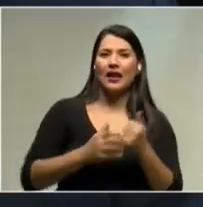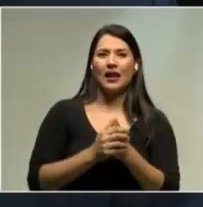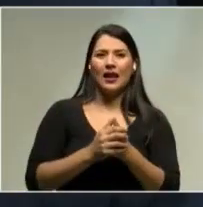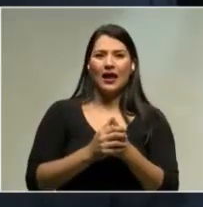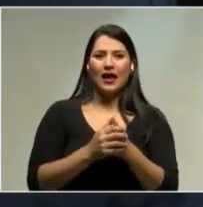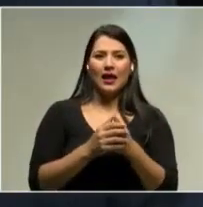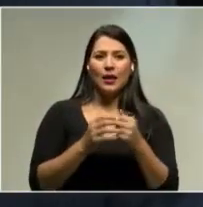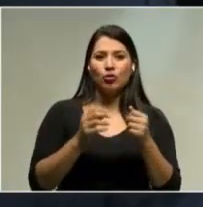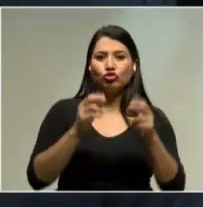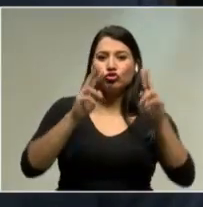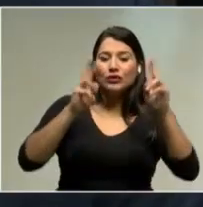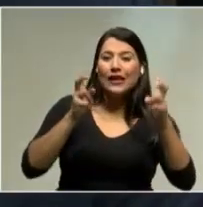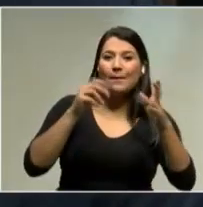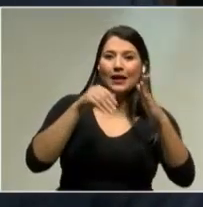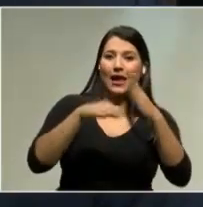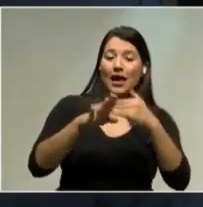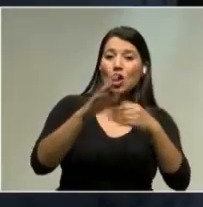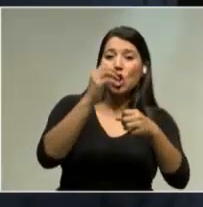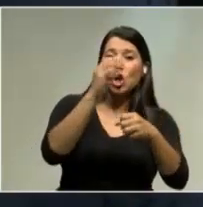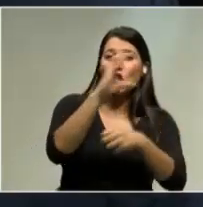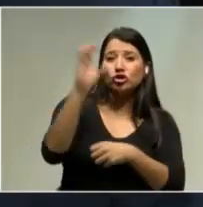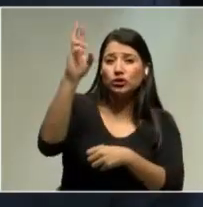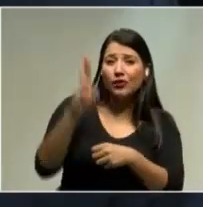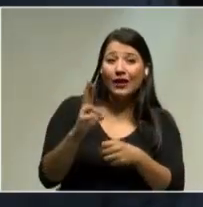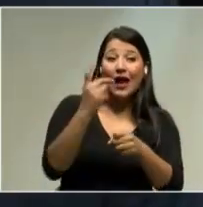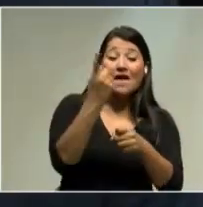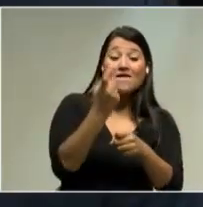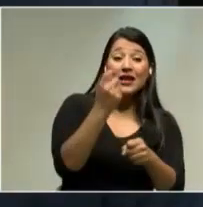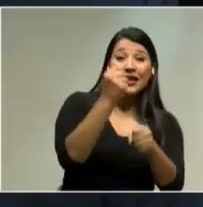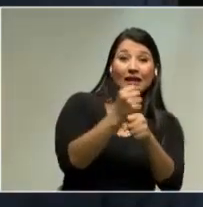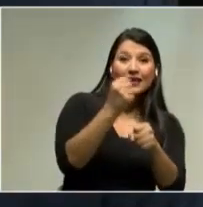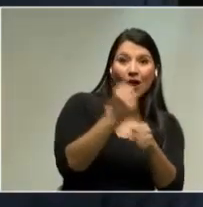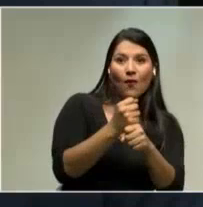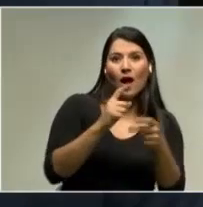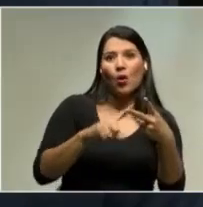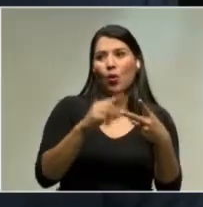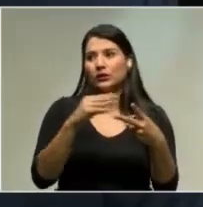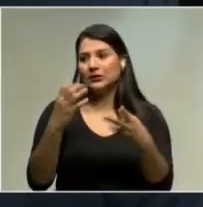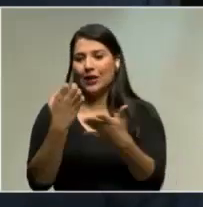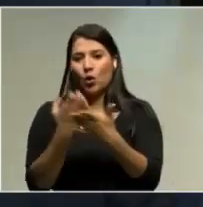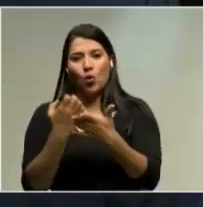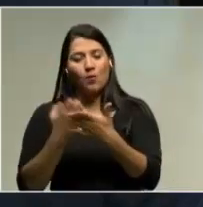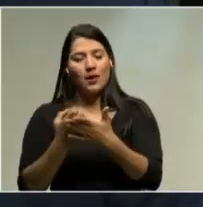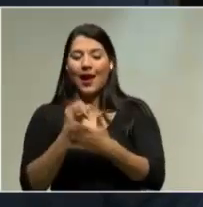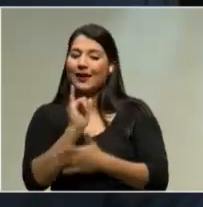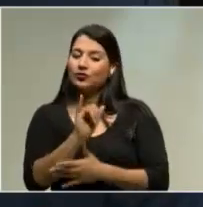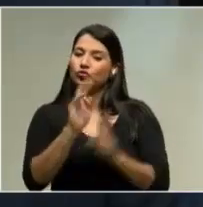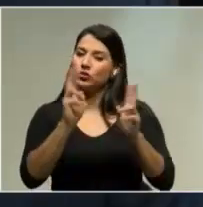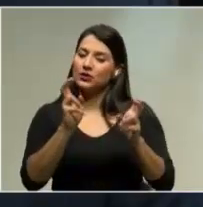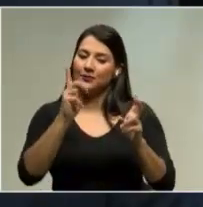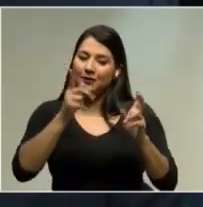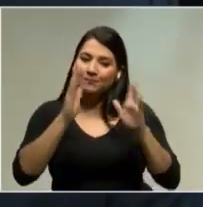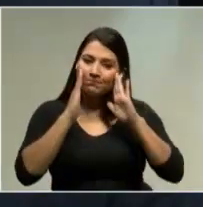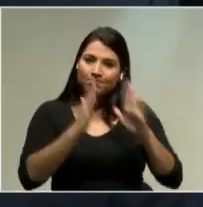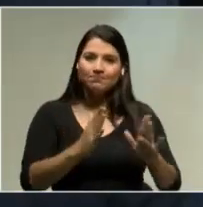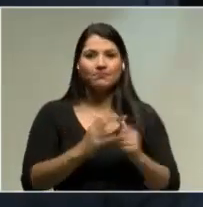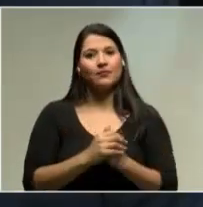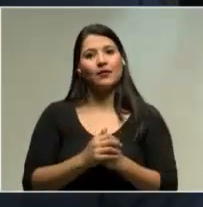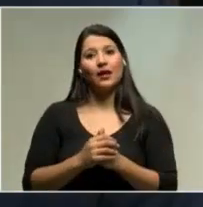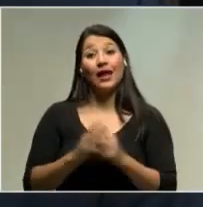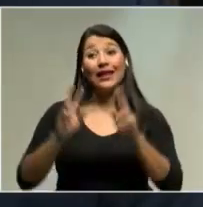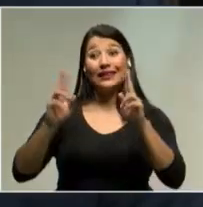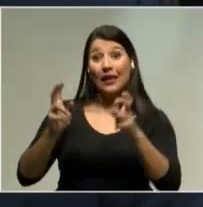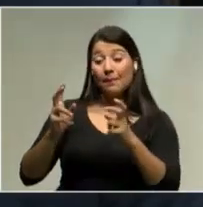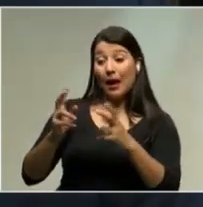vida son 2 de los grandes temas que este gobierno debe de considerar. El tema entonces del empleo cantonal sigue